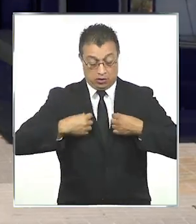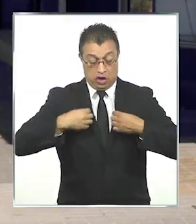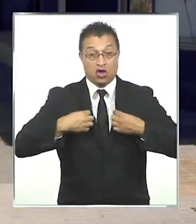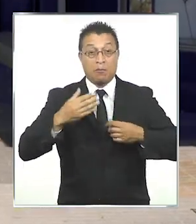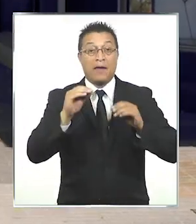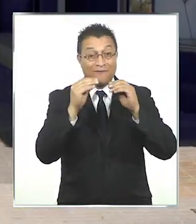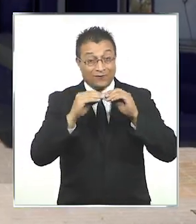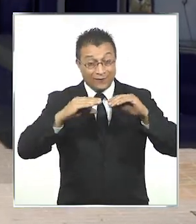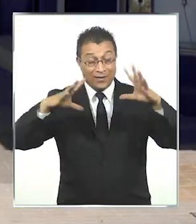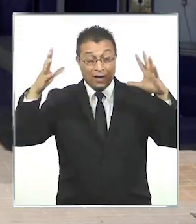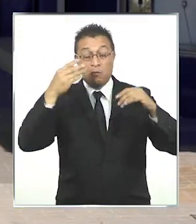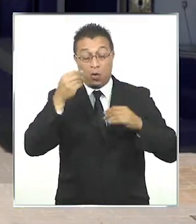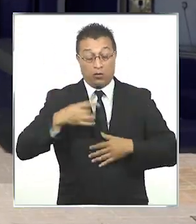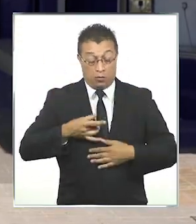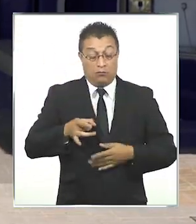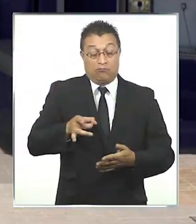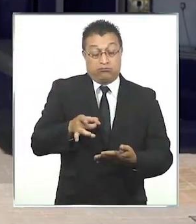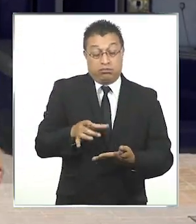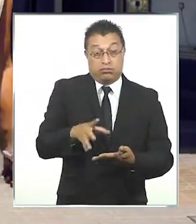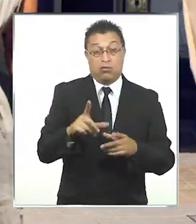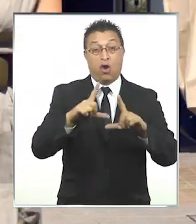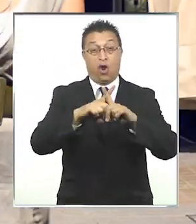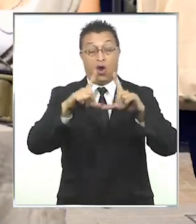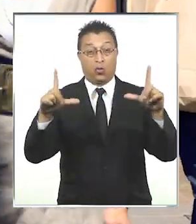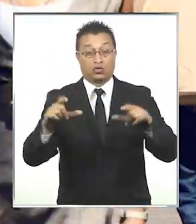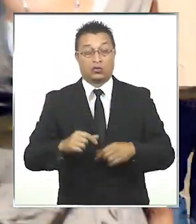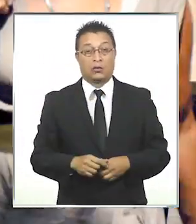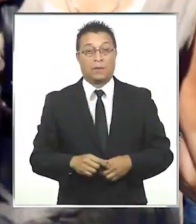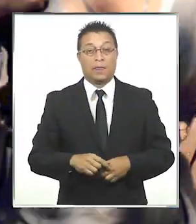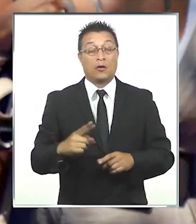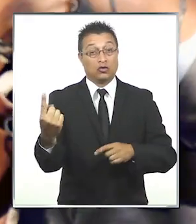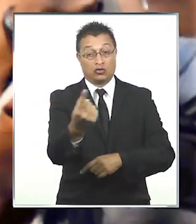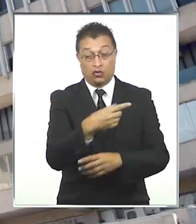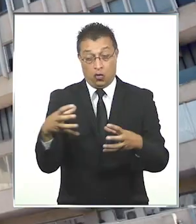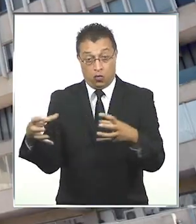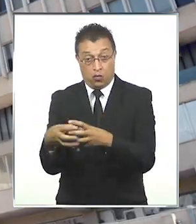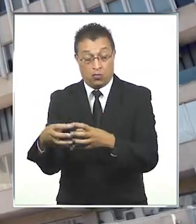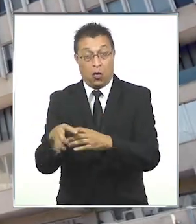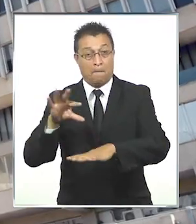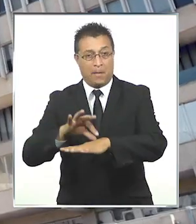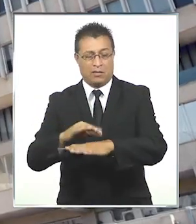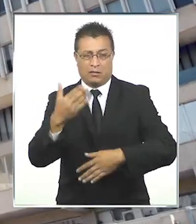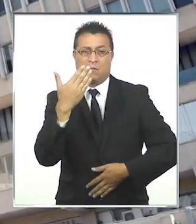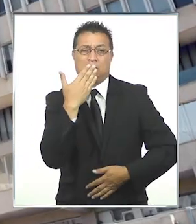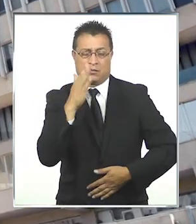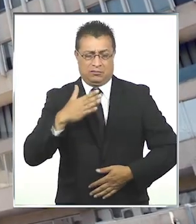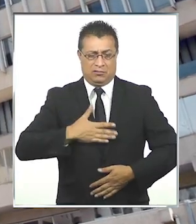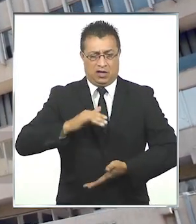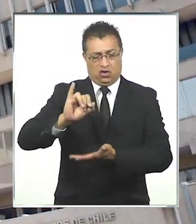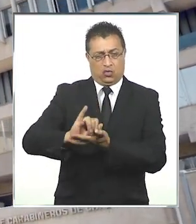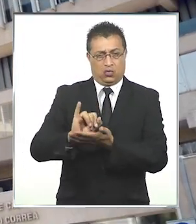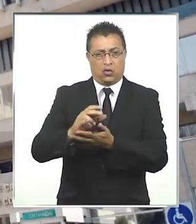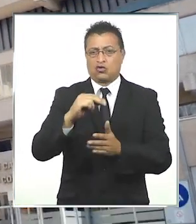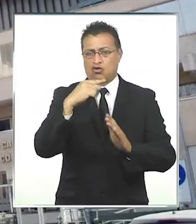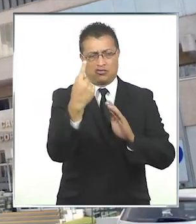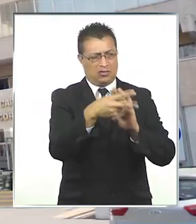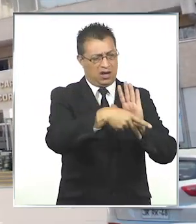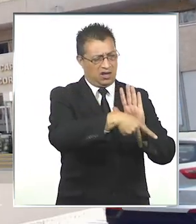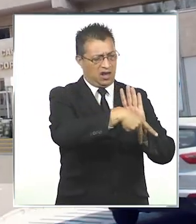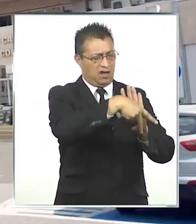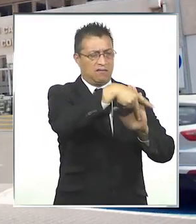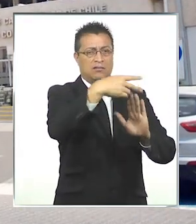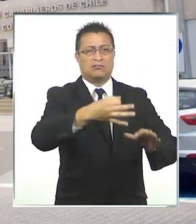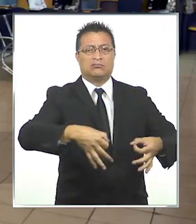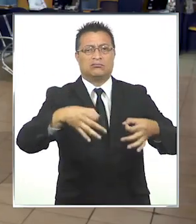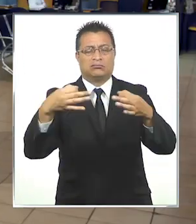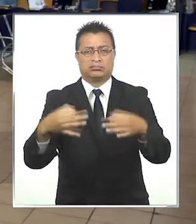Se recomienda la tela clara que sea reflectante de la luz solar. El cuerpo médico de nuestra institución es de excelencia en todos los